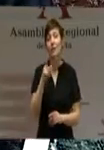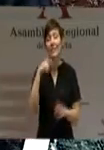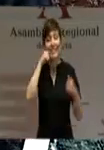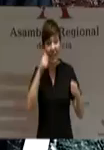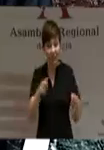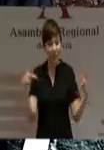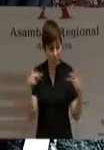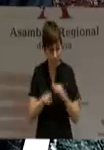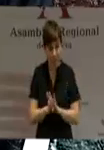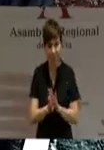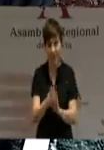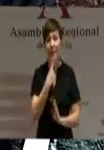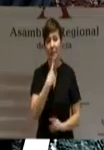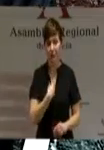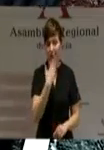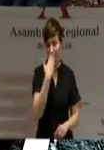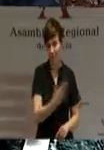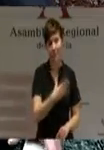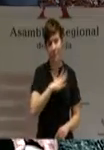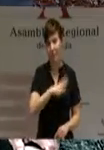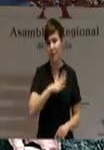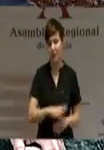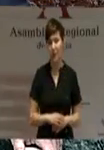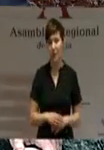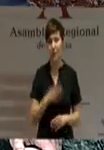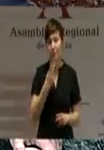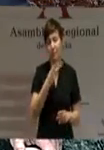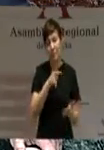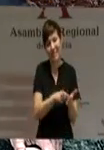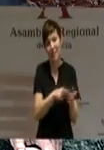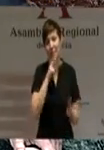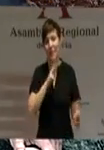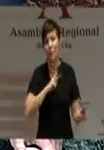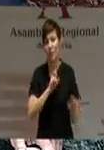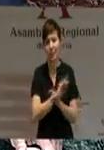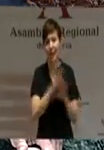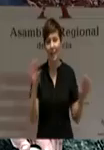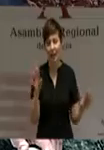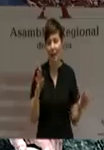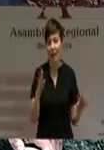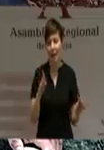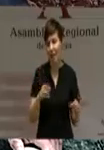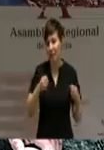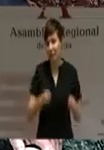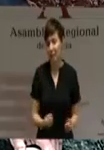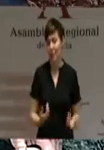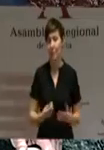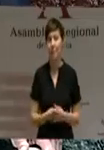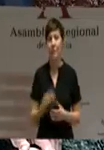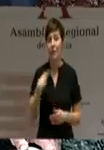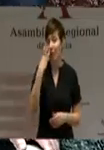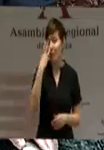sanidad y la educación. Eso exige una respuesta clara y contundente. Hace